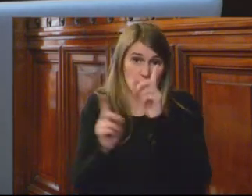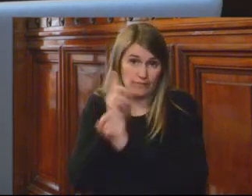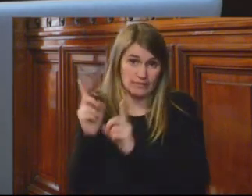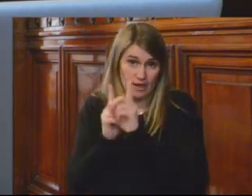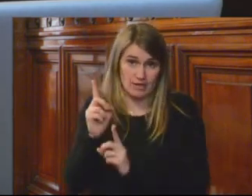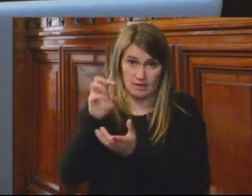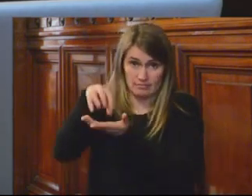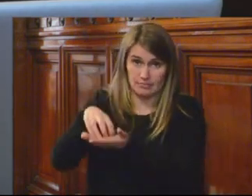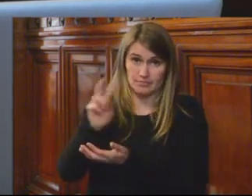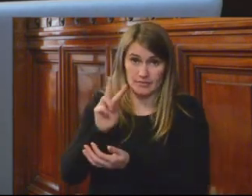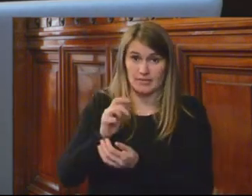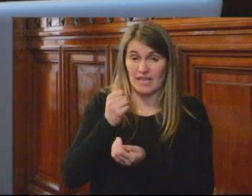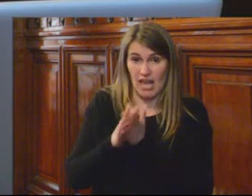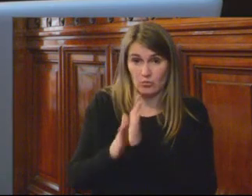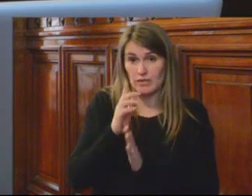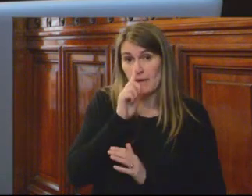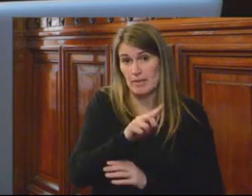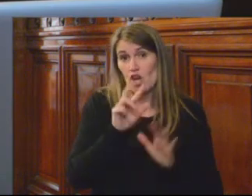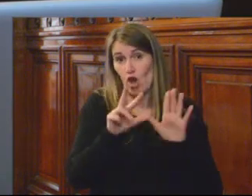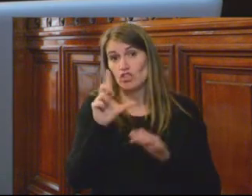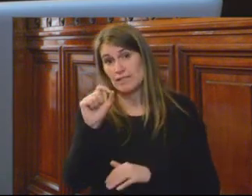es gratuita desde 1870,